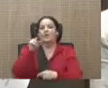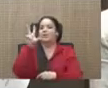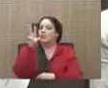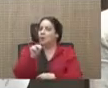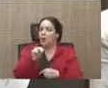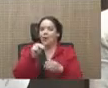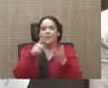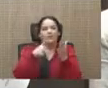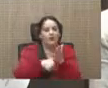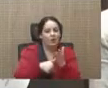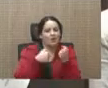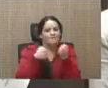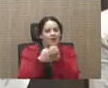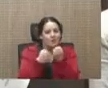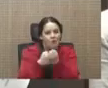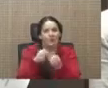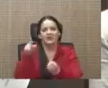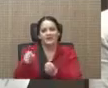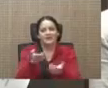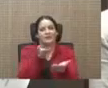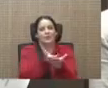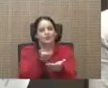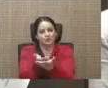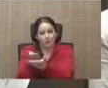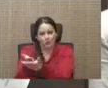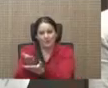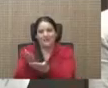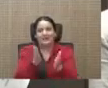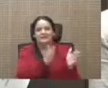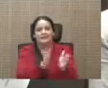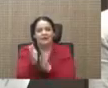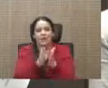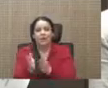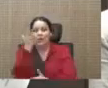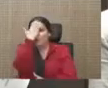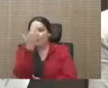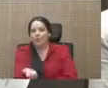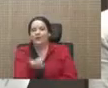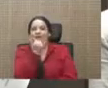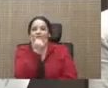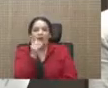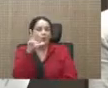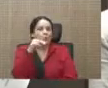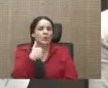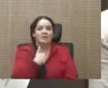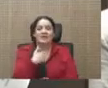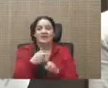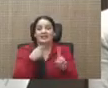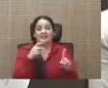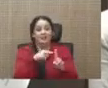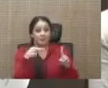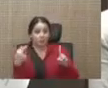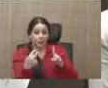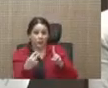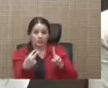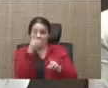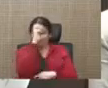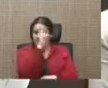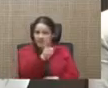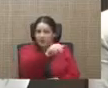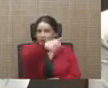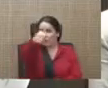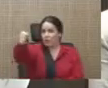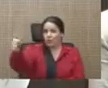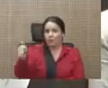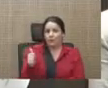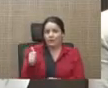favor de las mociones que se plantearán, sencillamente porque la falta no tiene, desde nuestro punto de vista, respetando el de los demás por